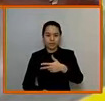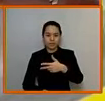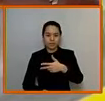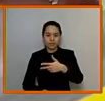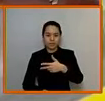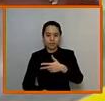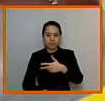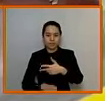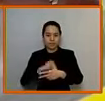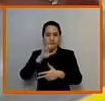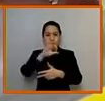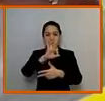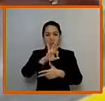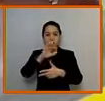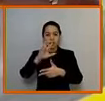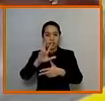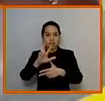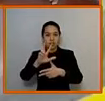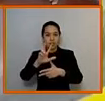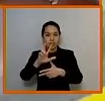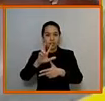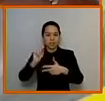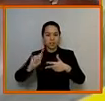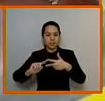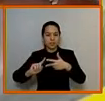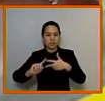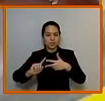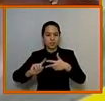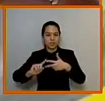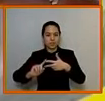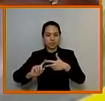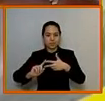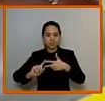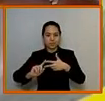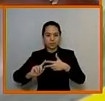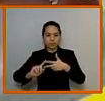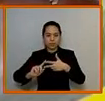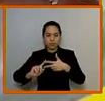Y este es el 93, segundo número.